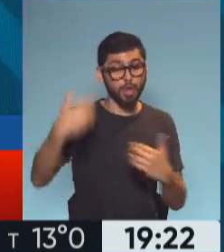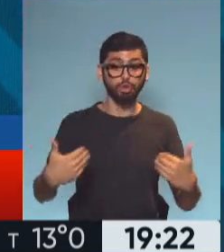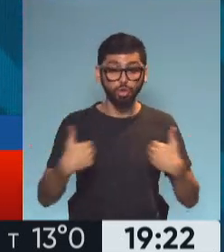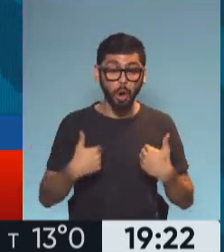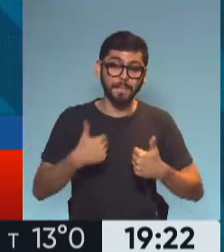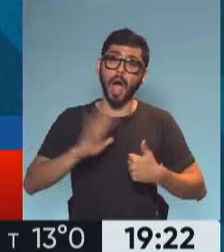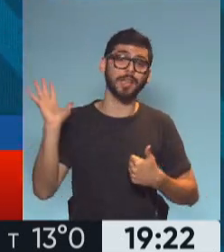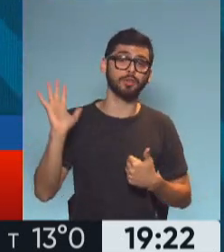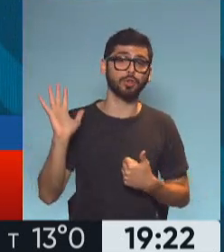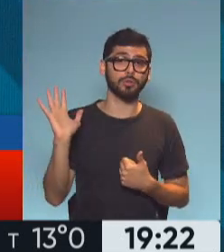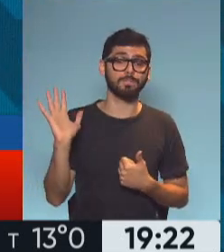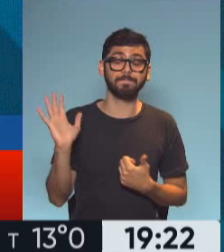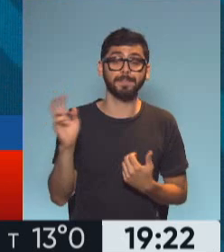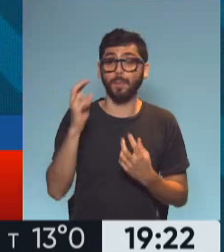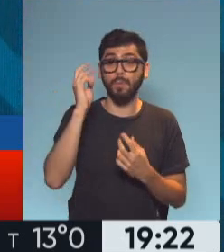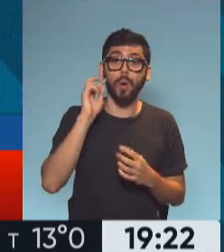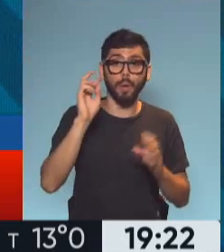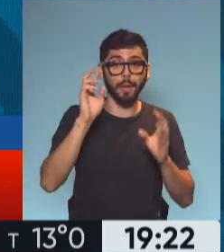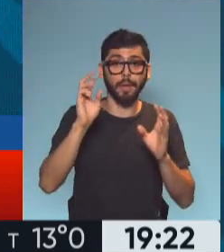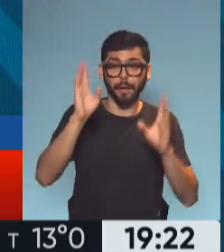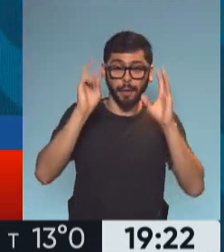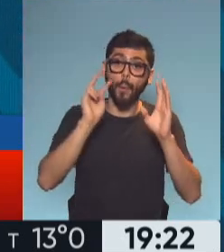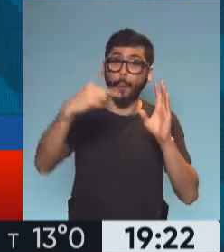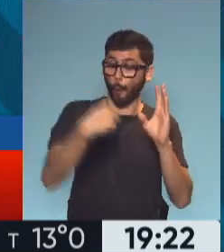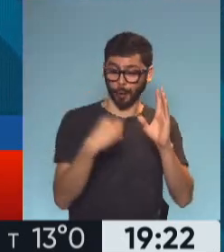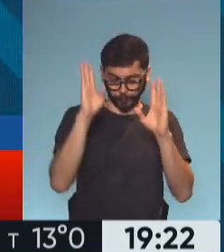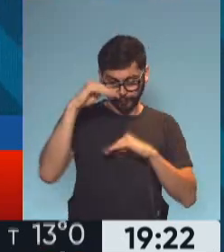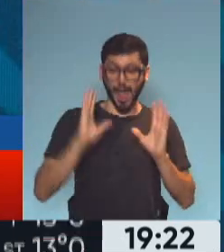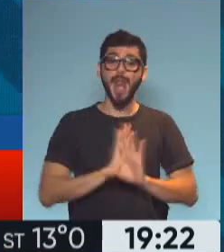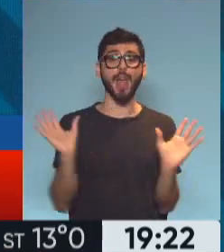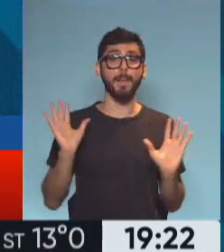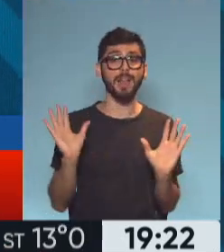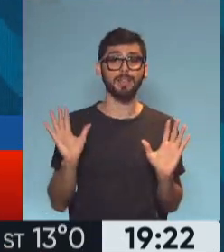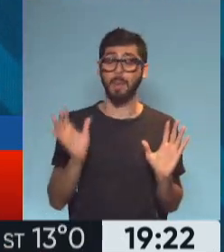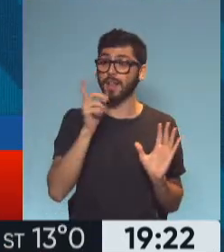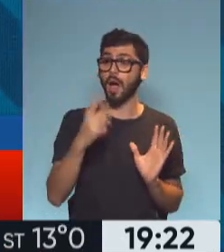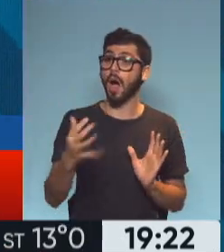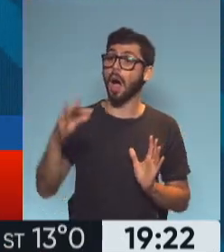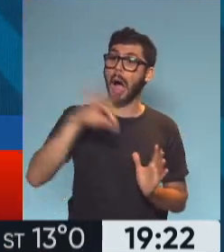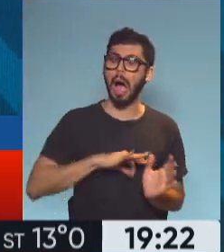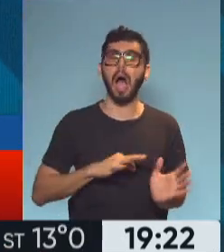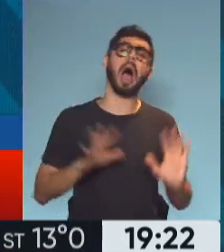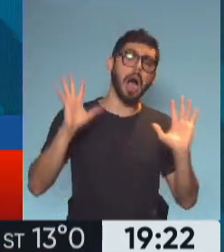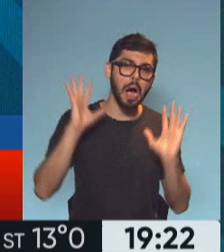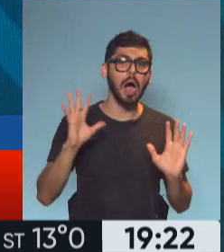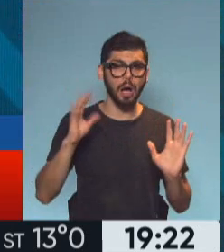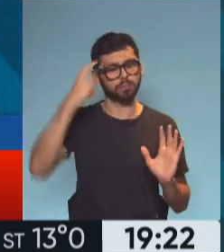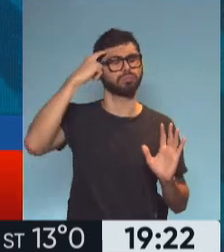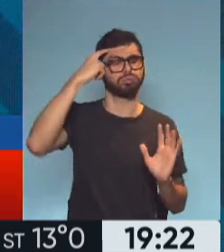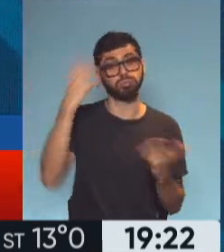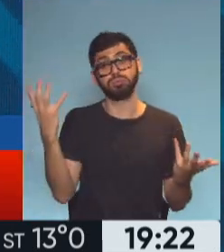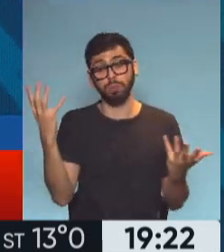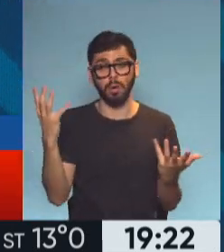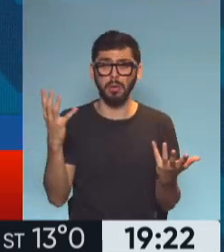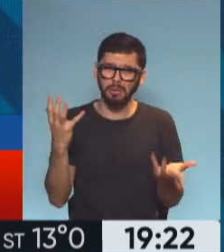que está frente a uno entonces hasta que a uno no le toca si parece que esto no existiese y no es realmente